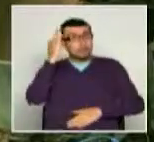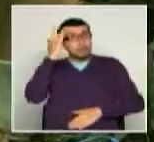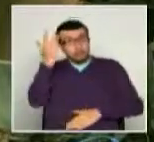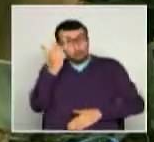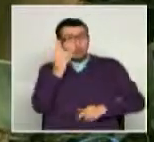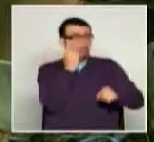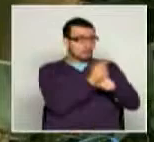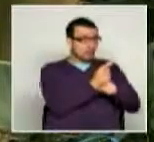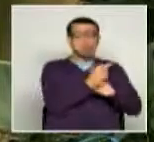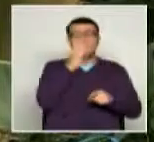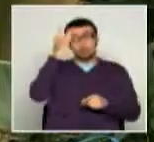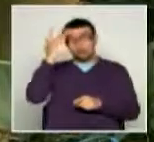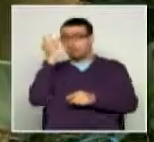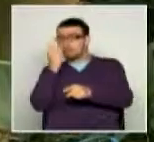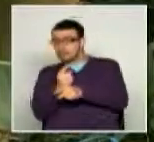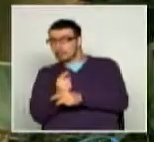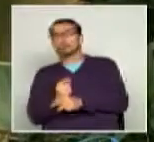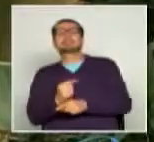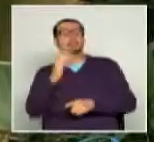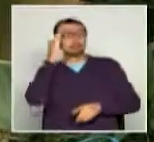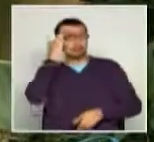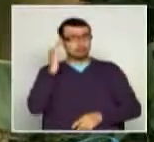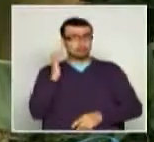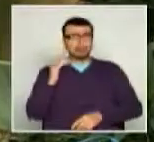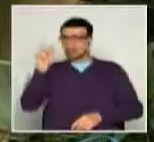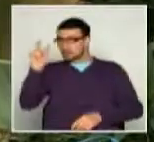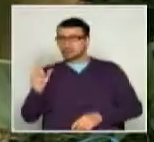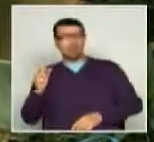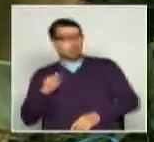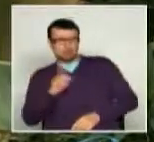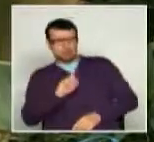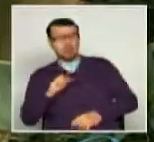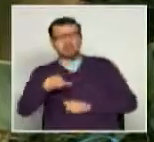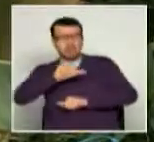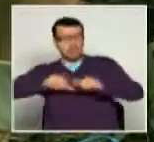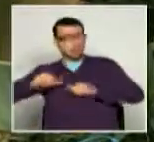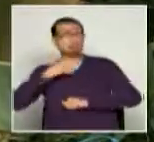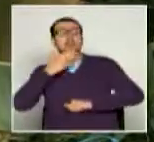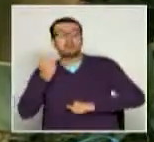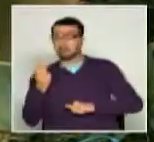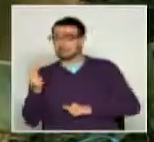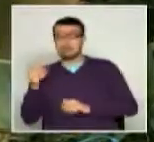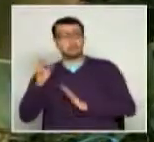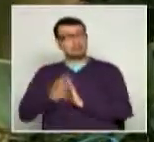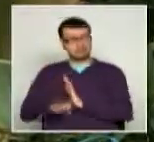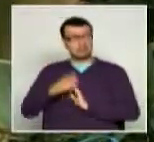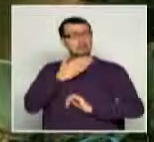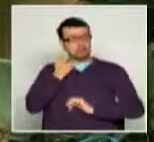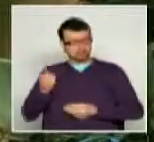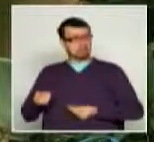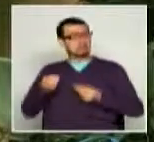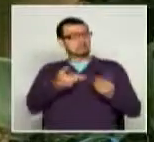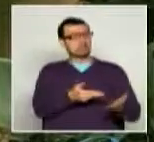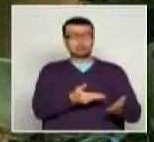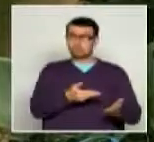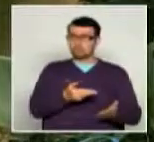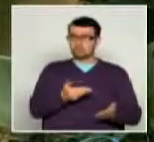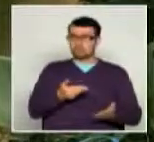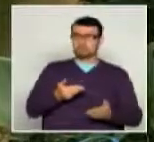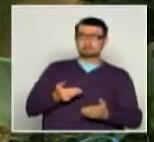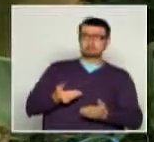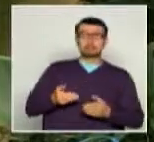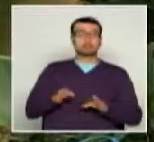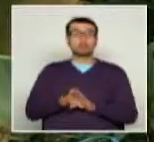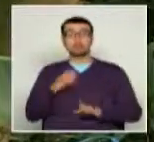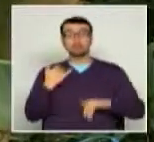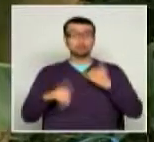ciertos productos en ciertas enfermedades, y cuando les dicen si este es mejor, se lo cambiamos por este más barato, en fin, lo que están haciendo es jugar